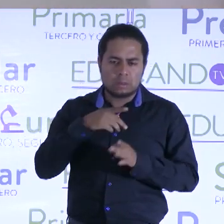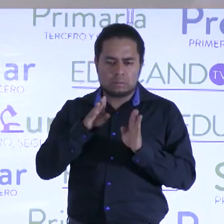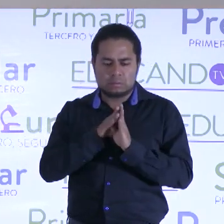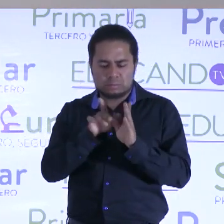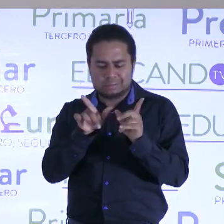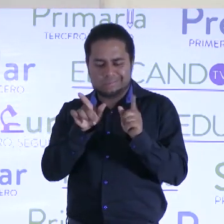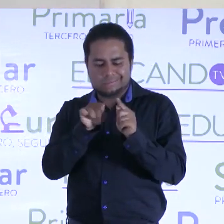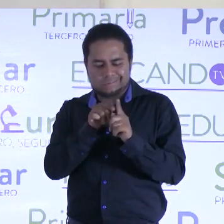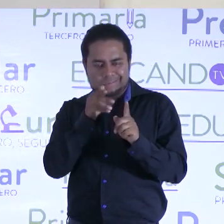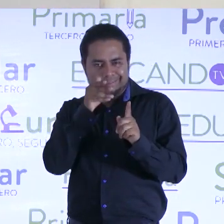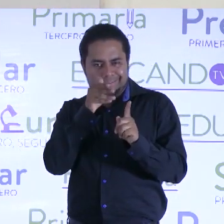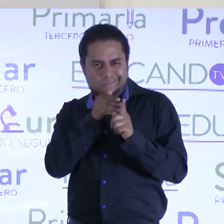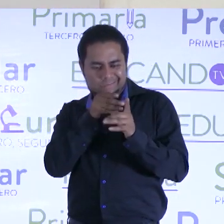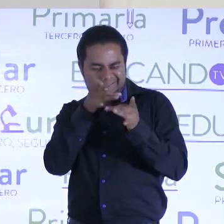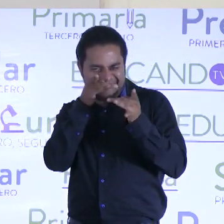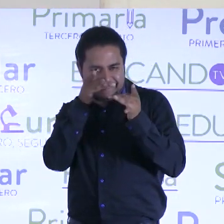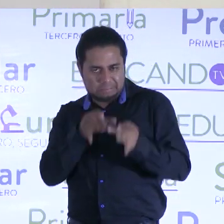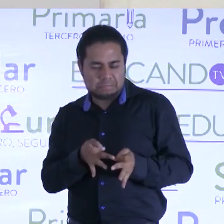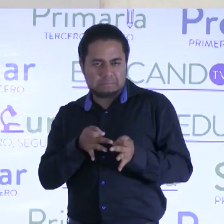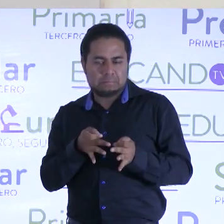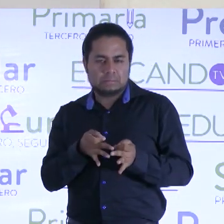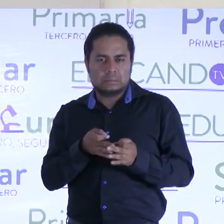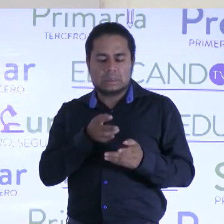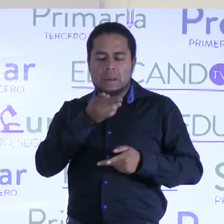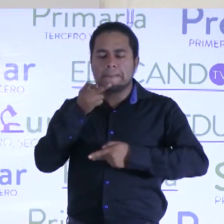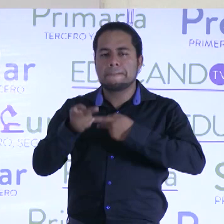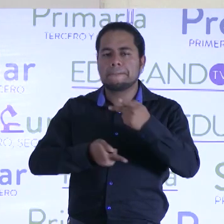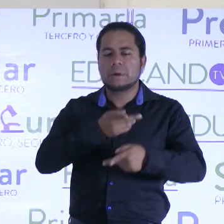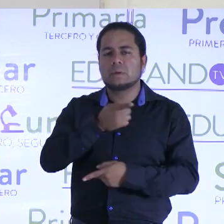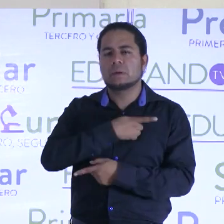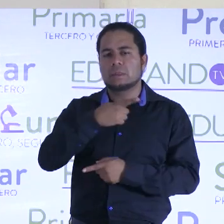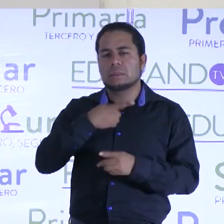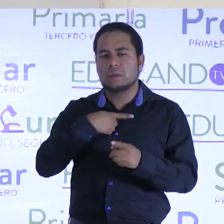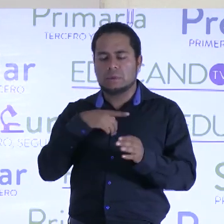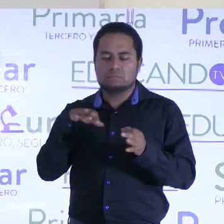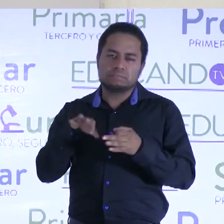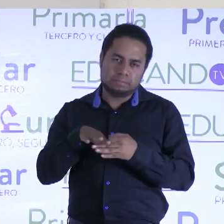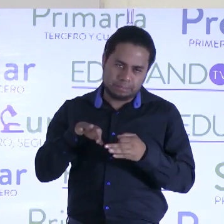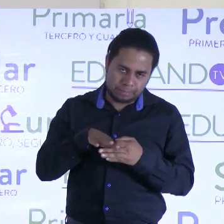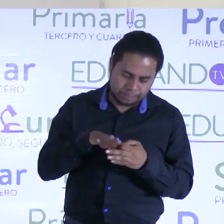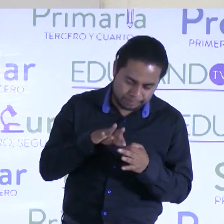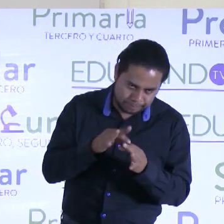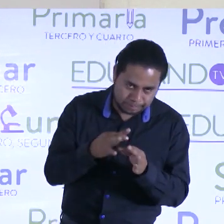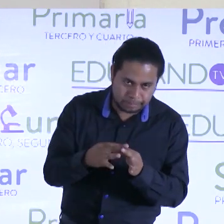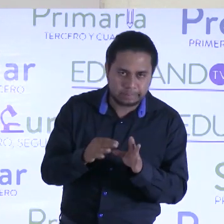entrevistadores, preguntemos de forma muy precisa y muy eficaz.